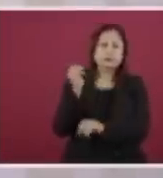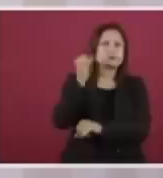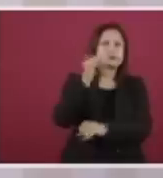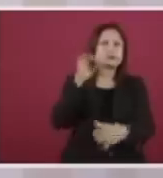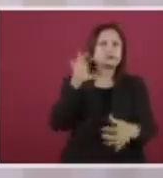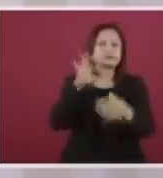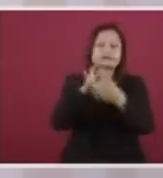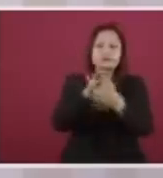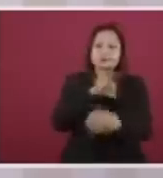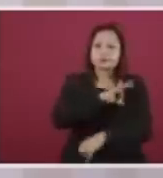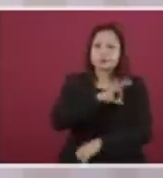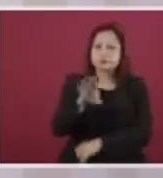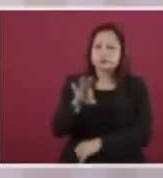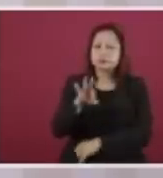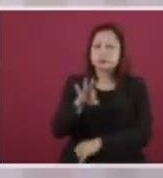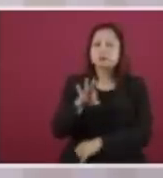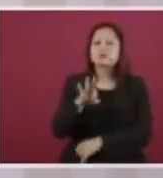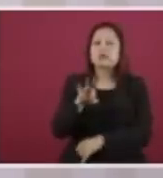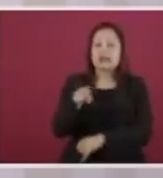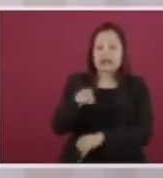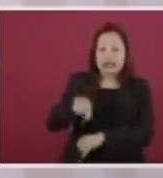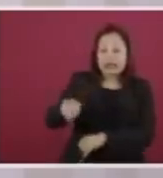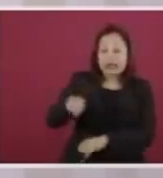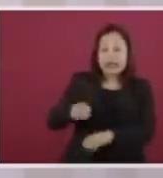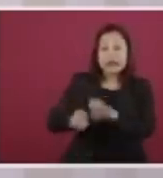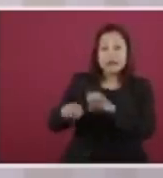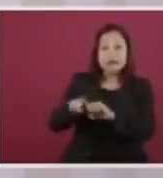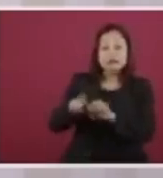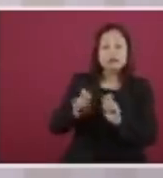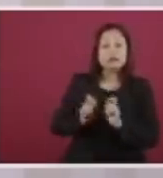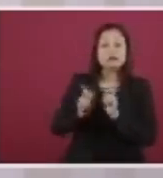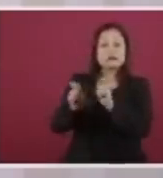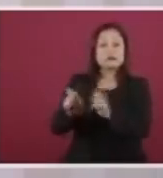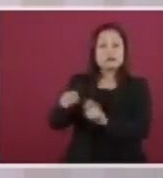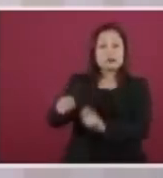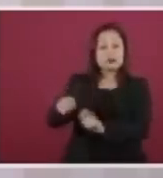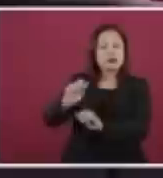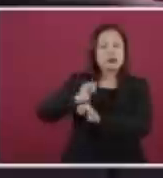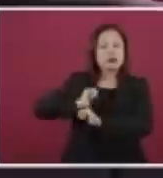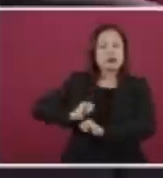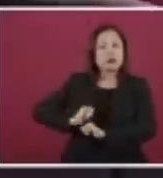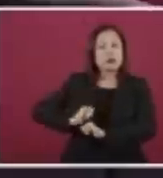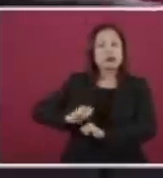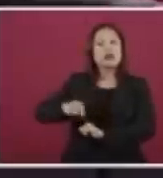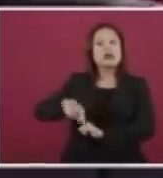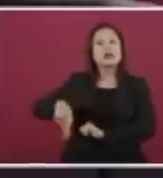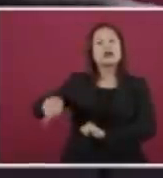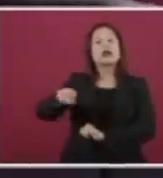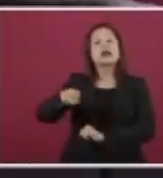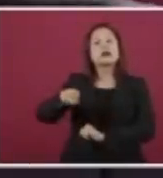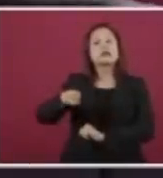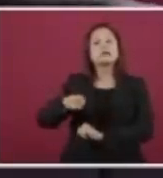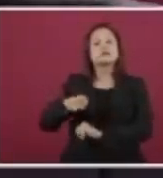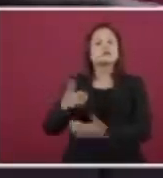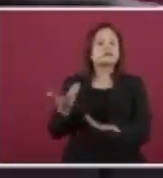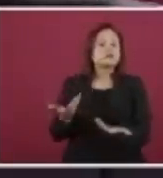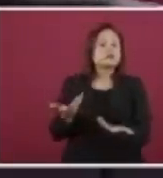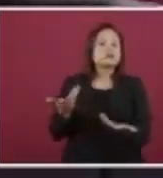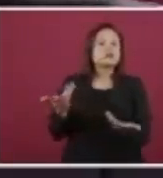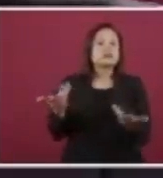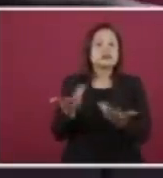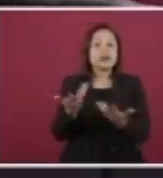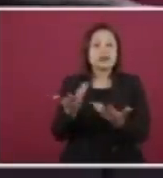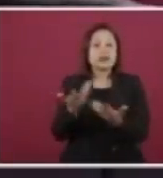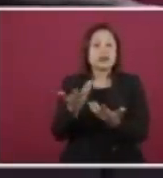que el que obtenga la concesión pueda instalar lo que llaman la